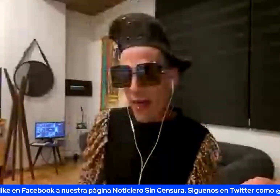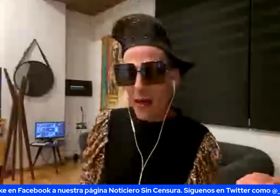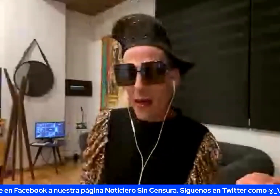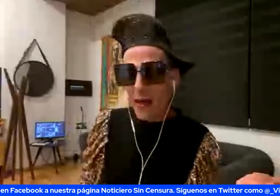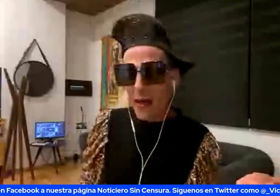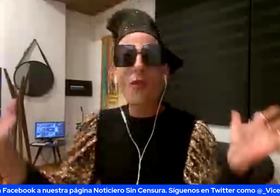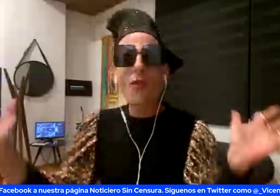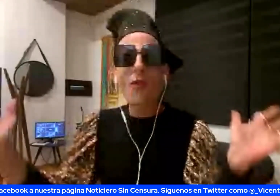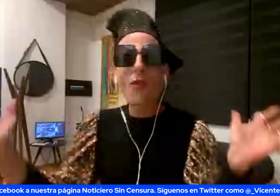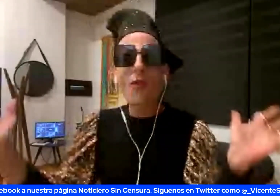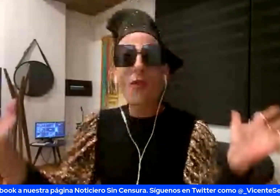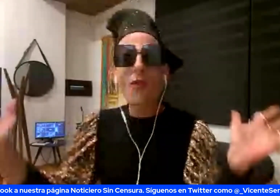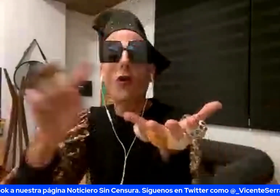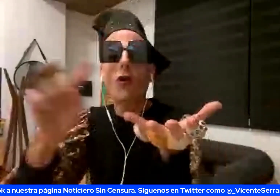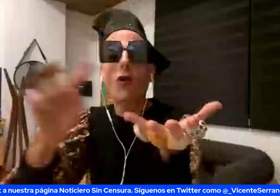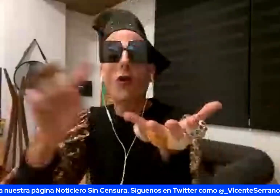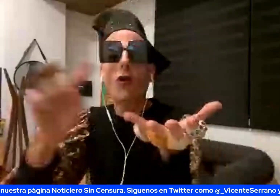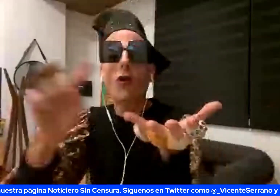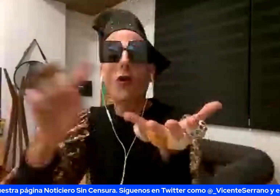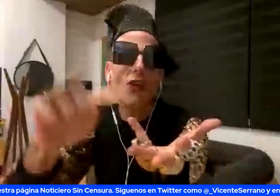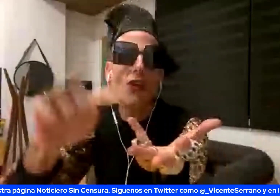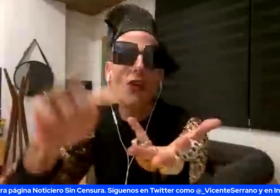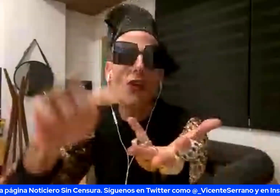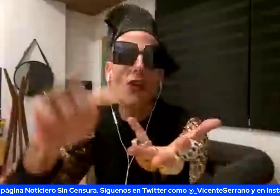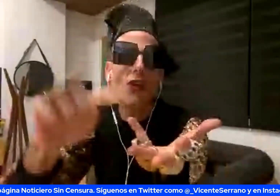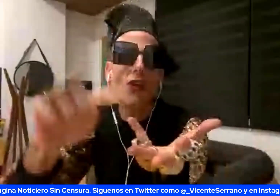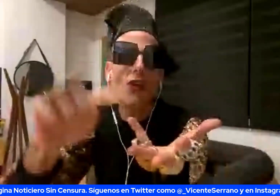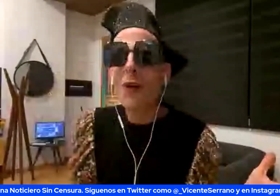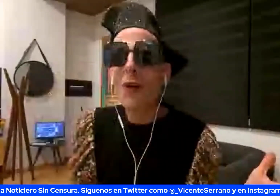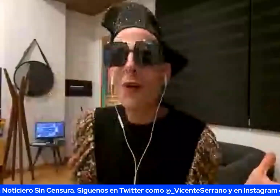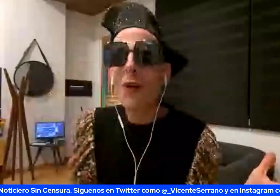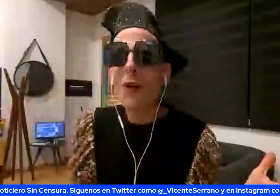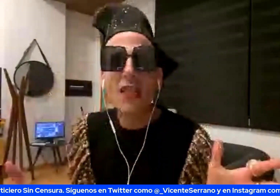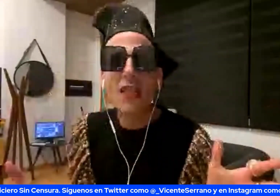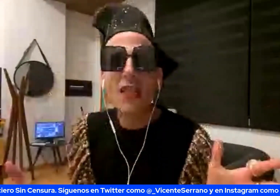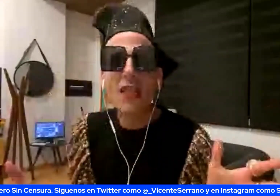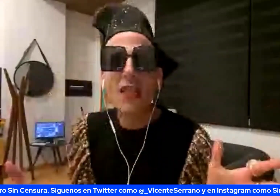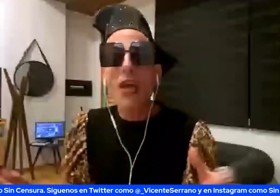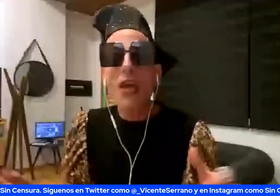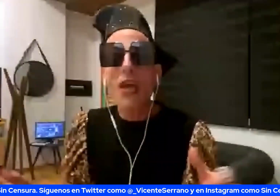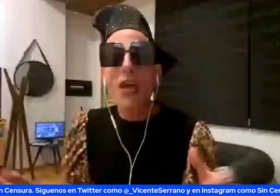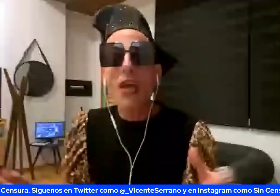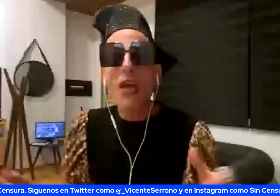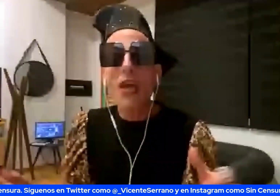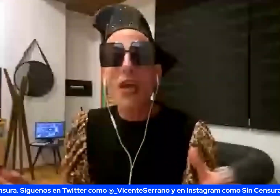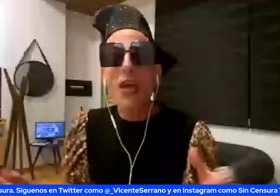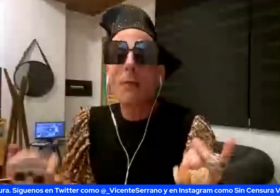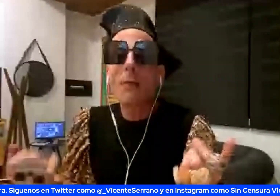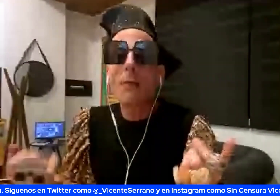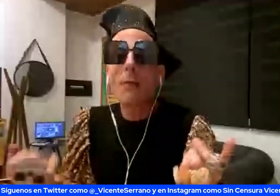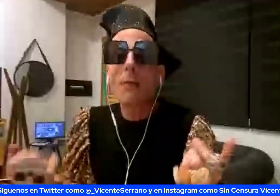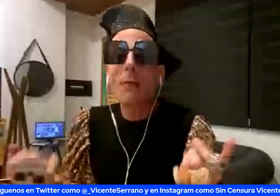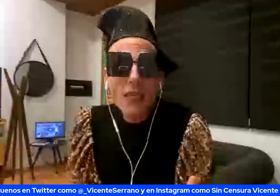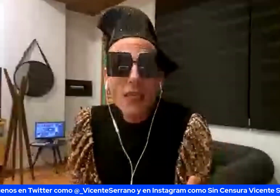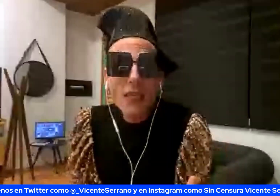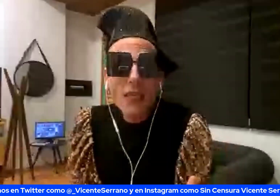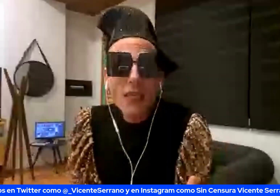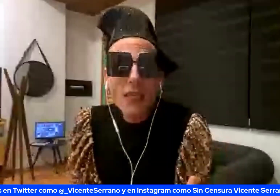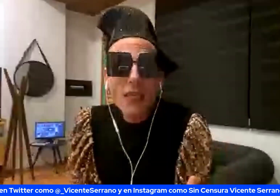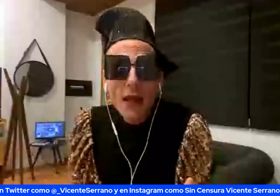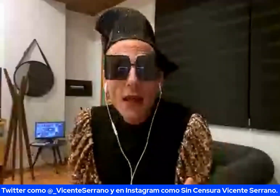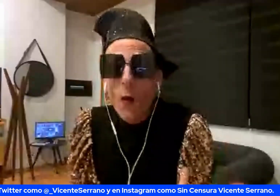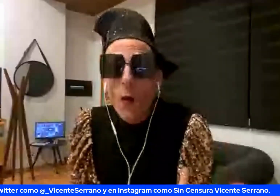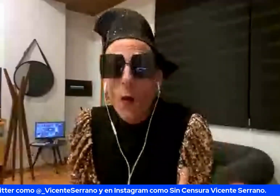¿verdad? Ni modo de que nada, protecciones, dense cuenta ahí protegidito. Y luego, si ustedes